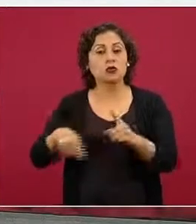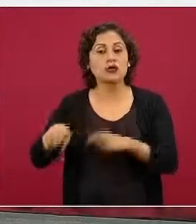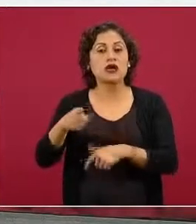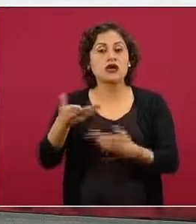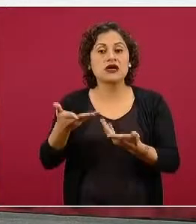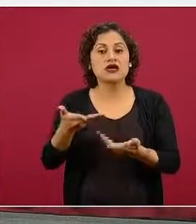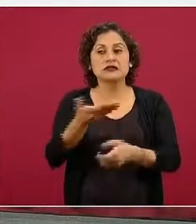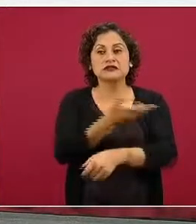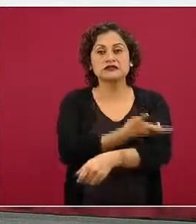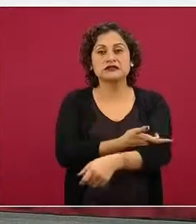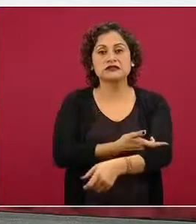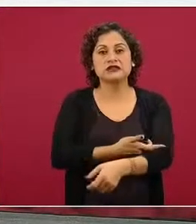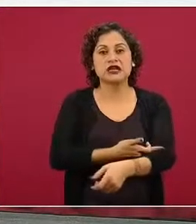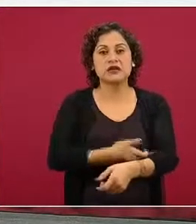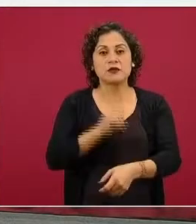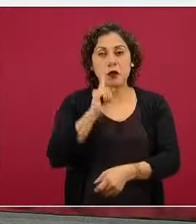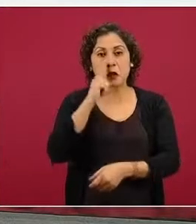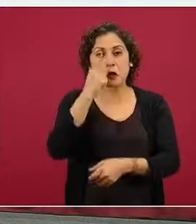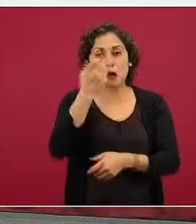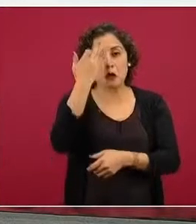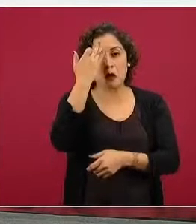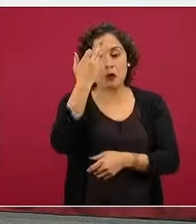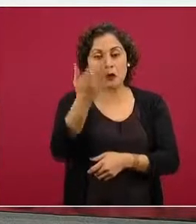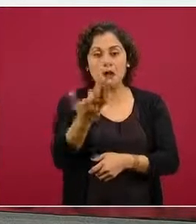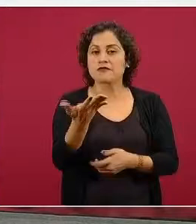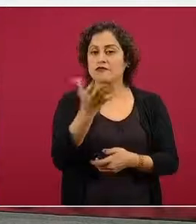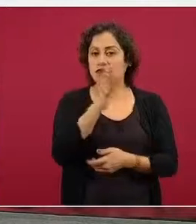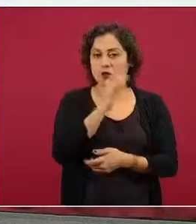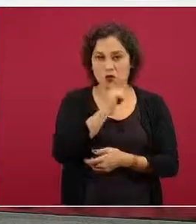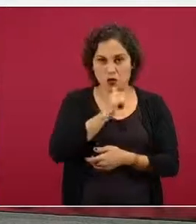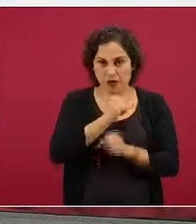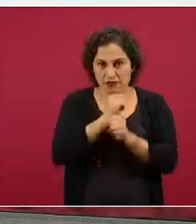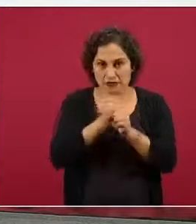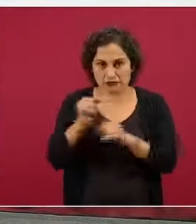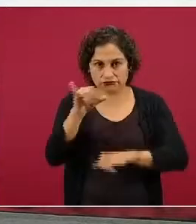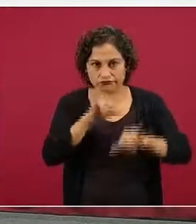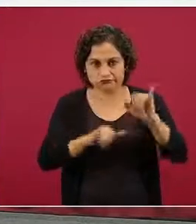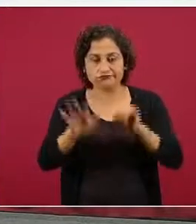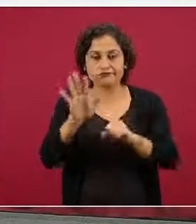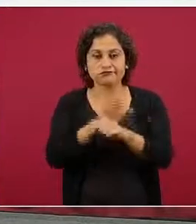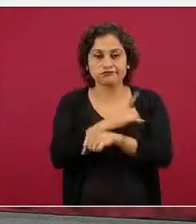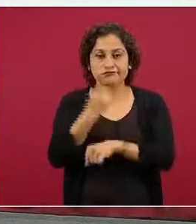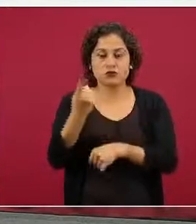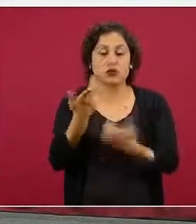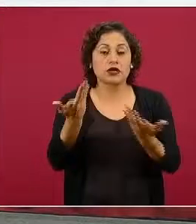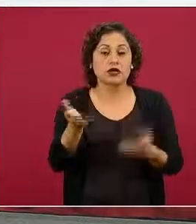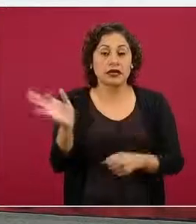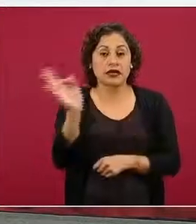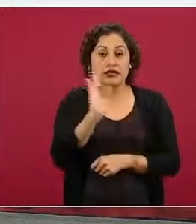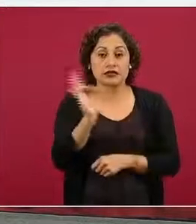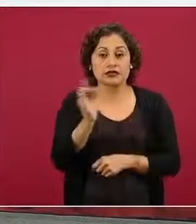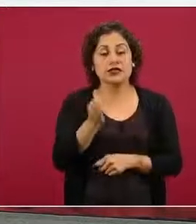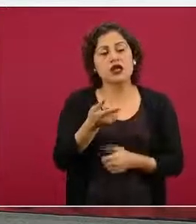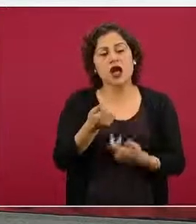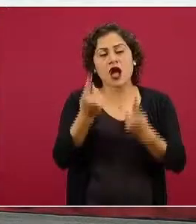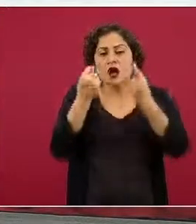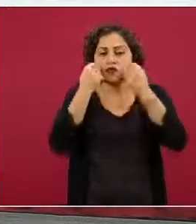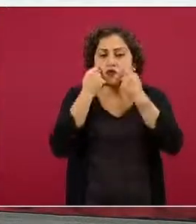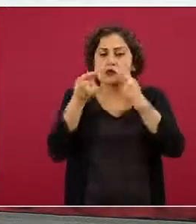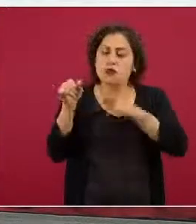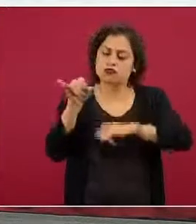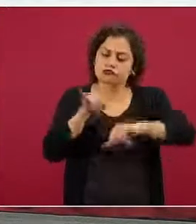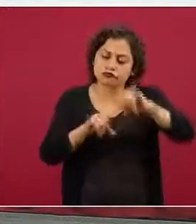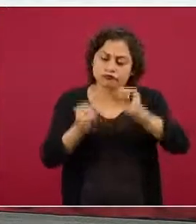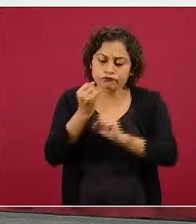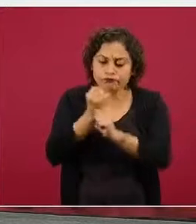que descartar esa muestra, porque si se da un resultado después de